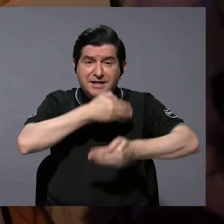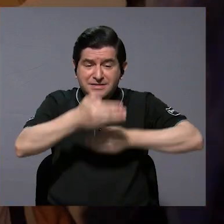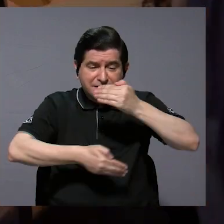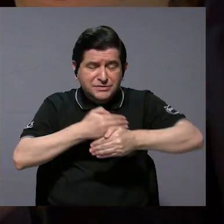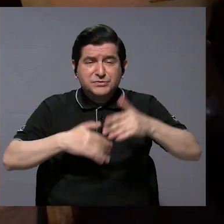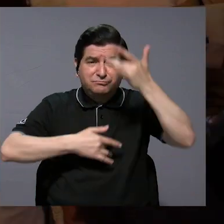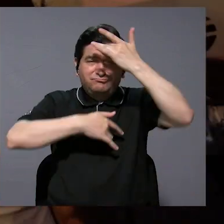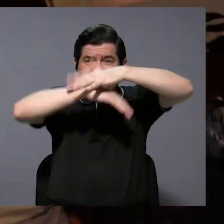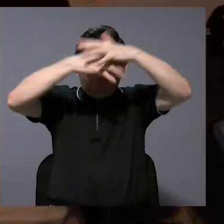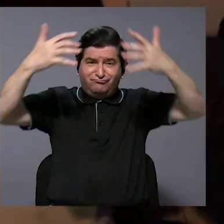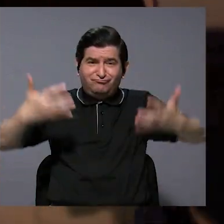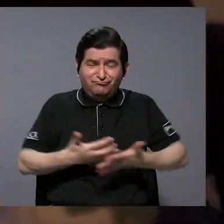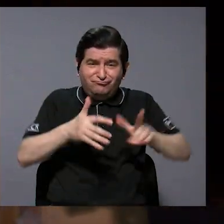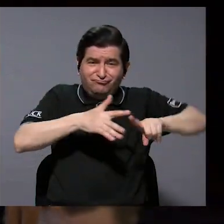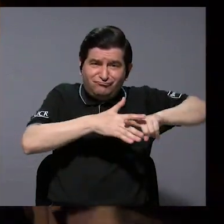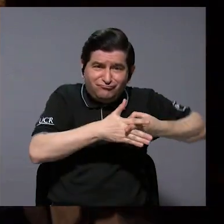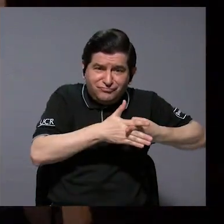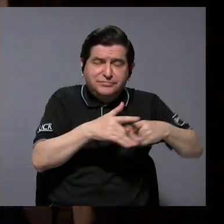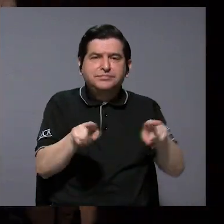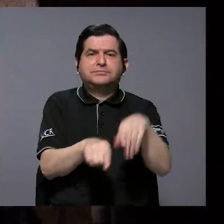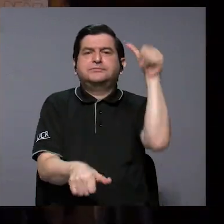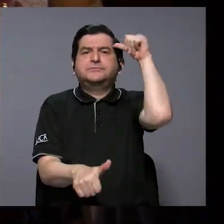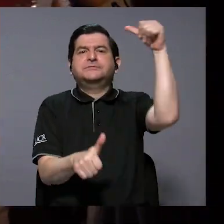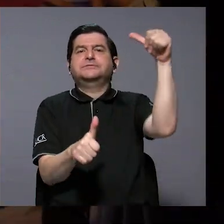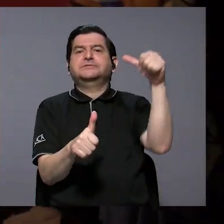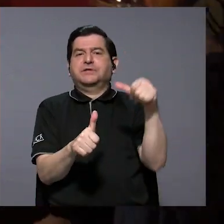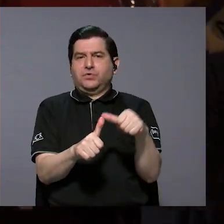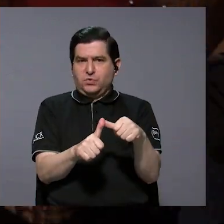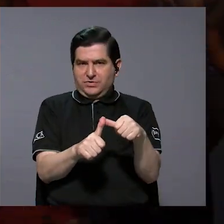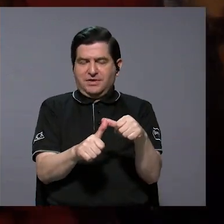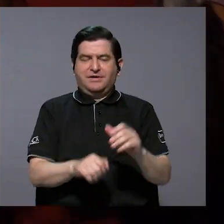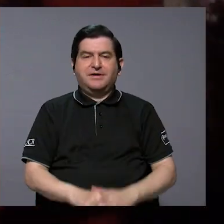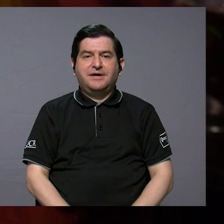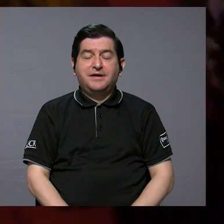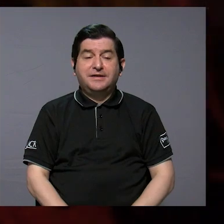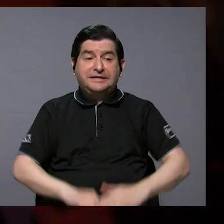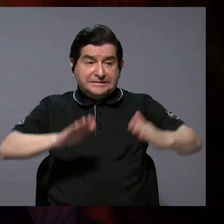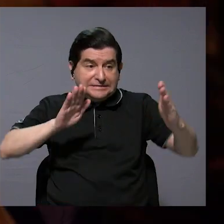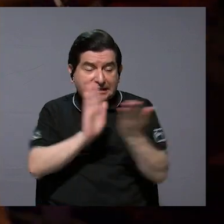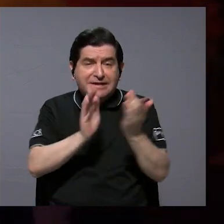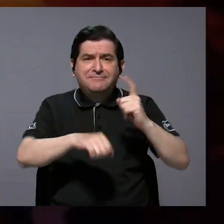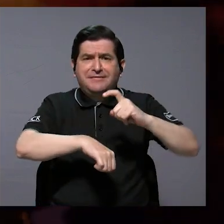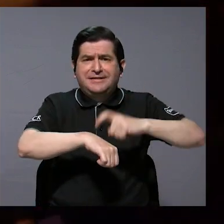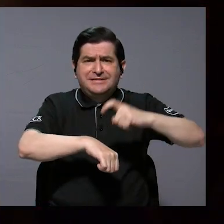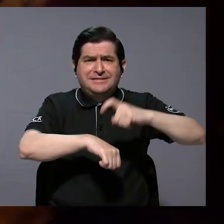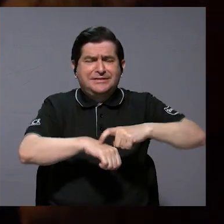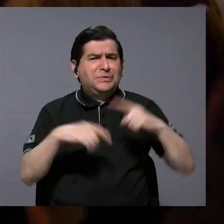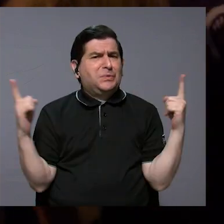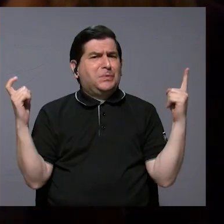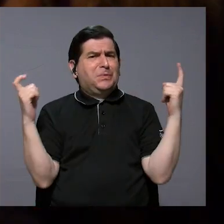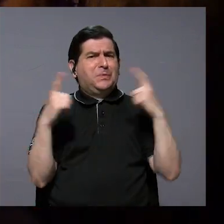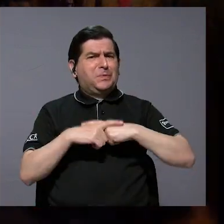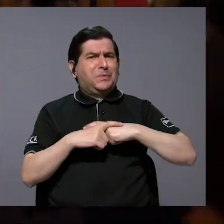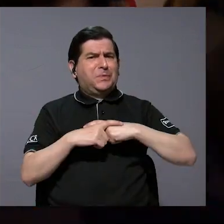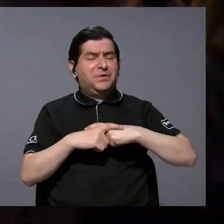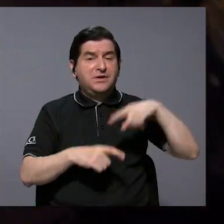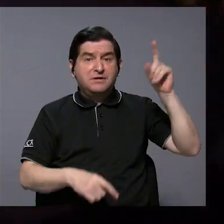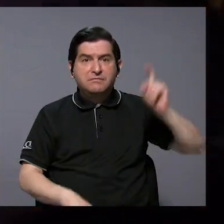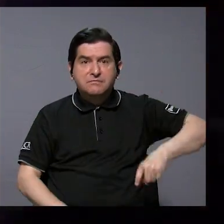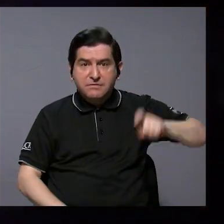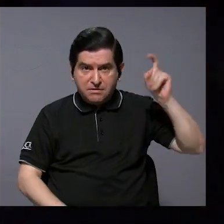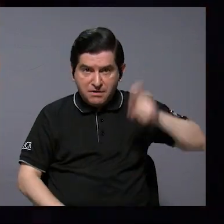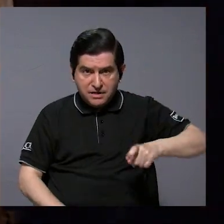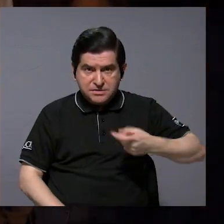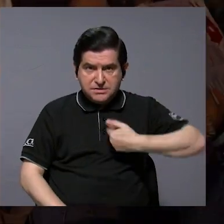antes de que empezara todo el proceso de pandemia y también recordar que, bueno, estamos enfrentando tiempos muy